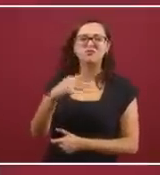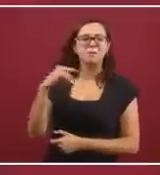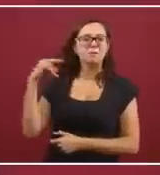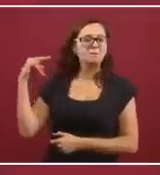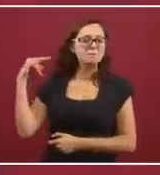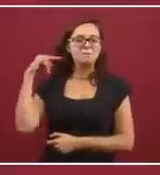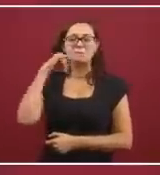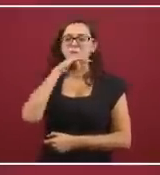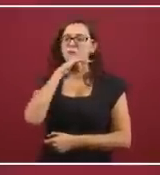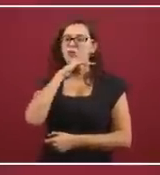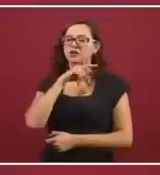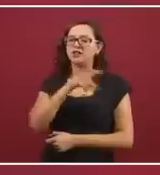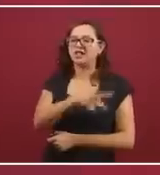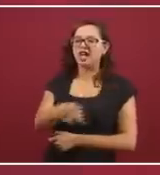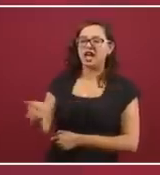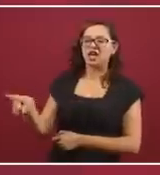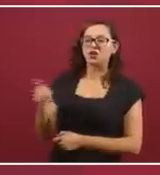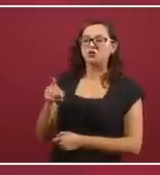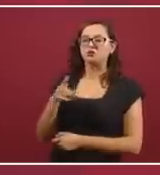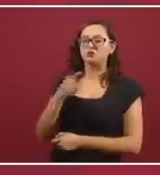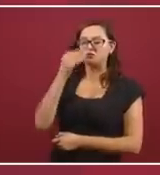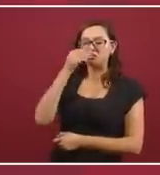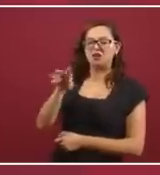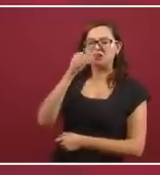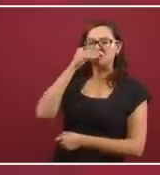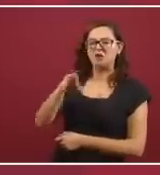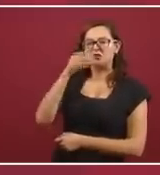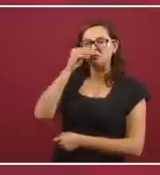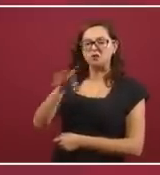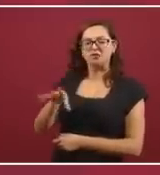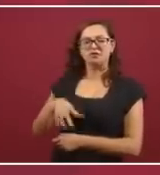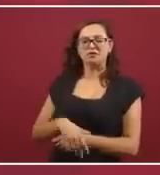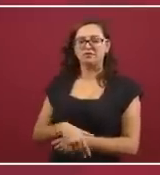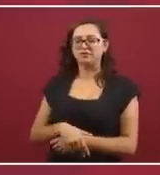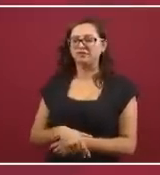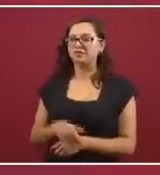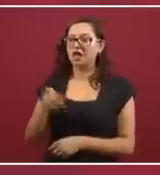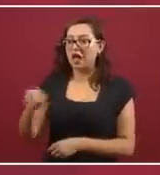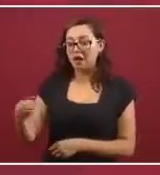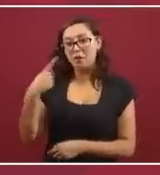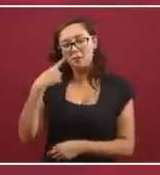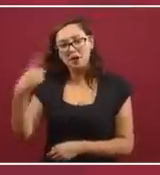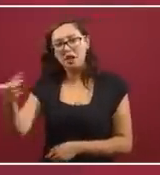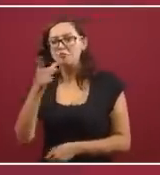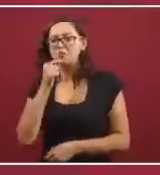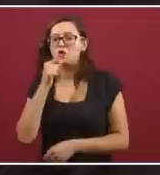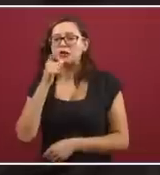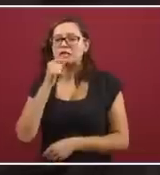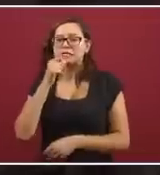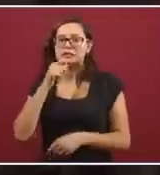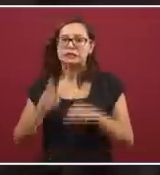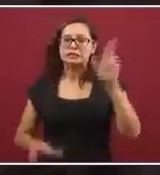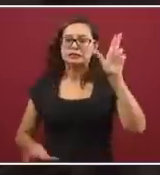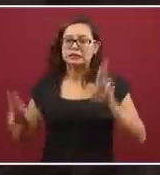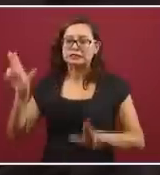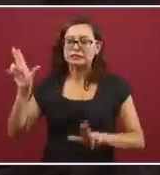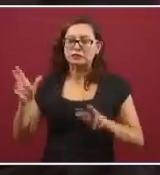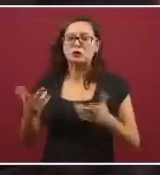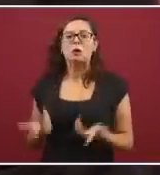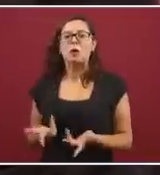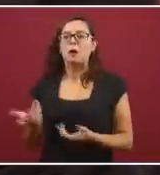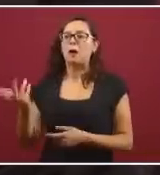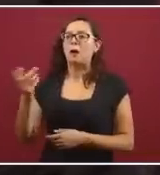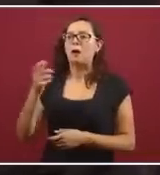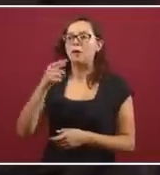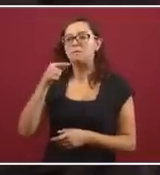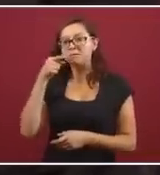echarle las culpas a los de abajo a la gente tránsito al viene